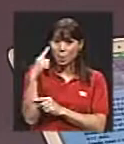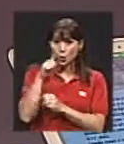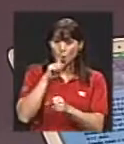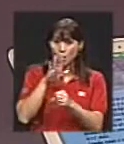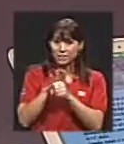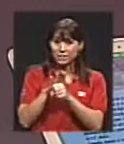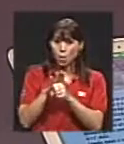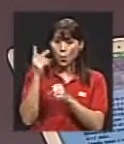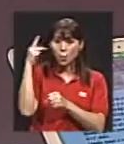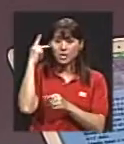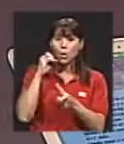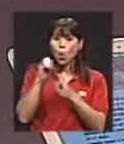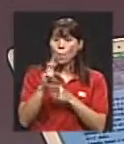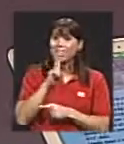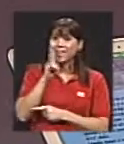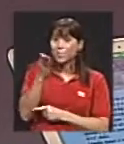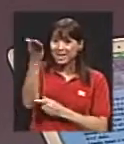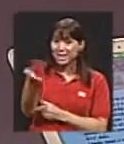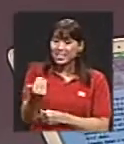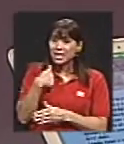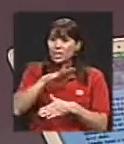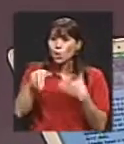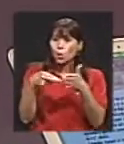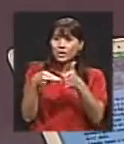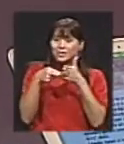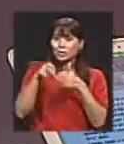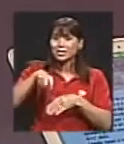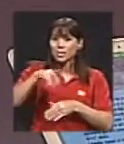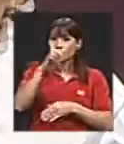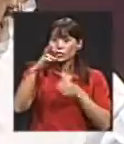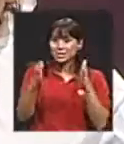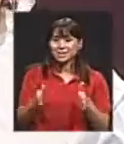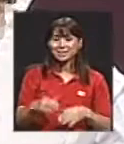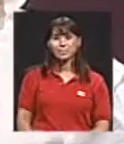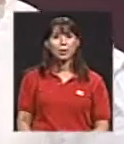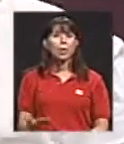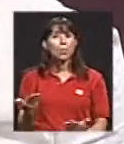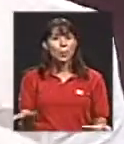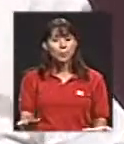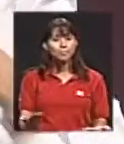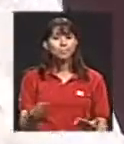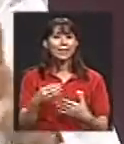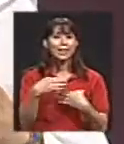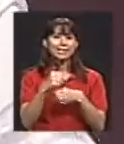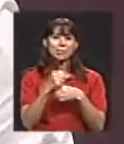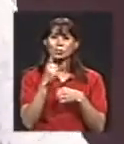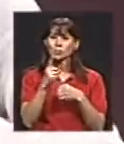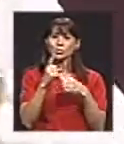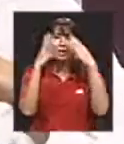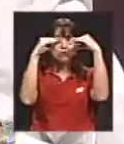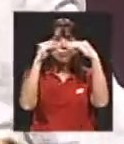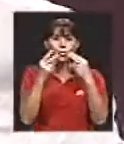o porque verdaderamente tiene todo el perfil que necesitamos los caporales hicimos un repaso muy rápido doña carmen se me fue el tiempo